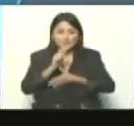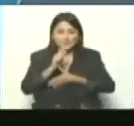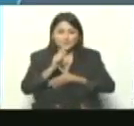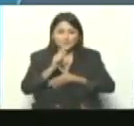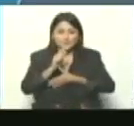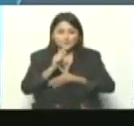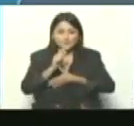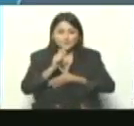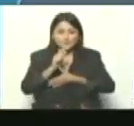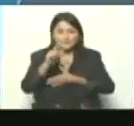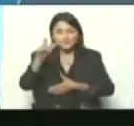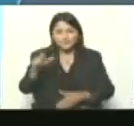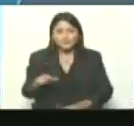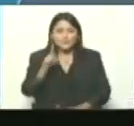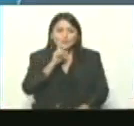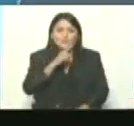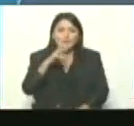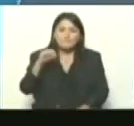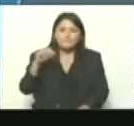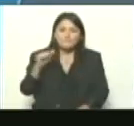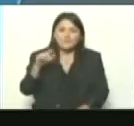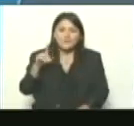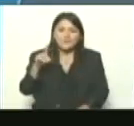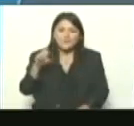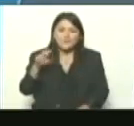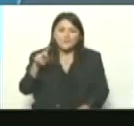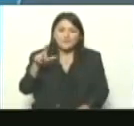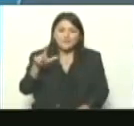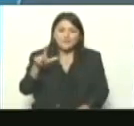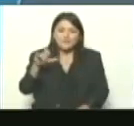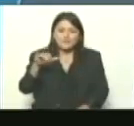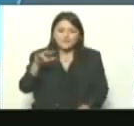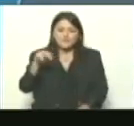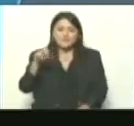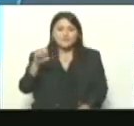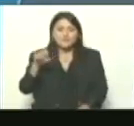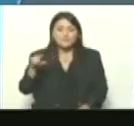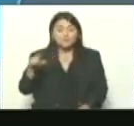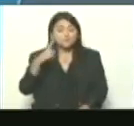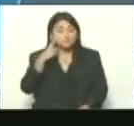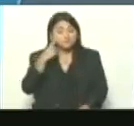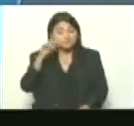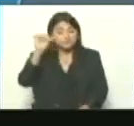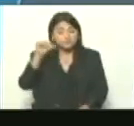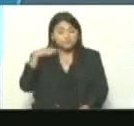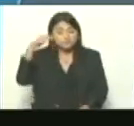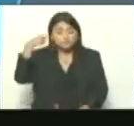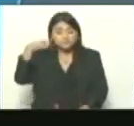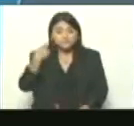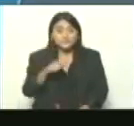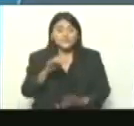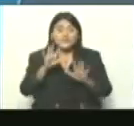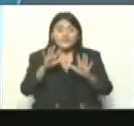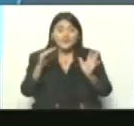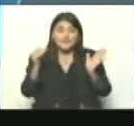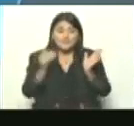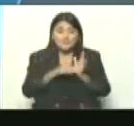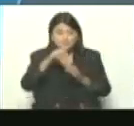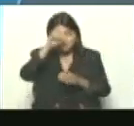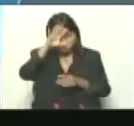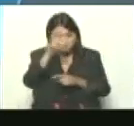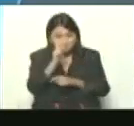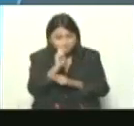Un reportaje de la labor. Fíjense ustedes. De 10 mil mineros ilegales